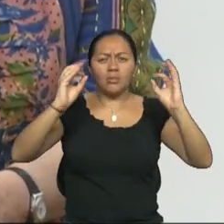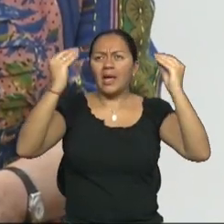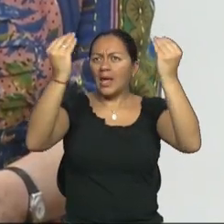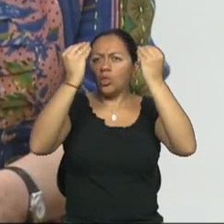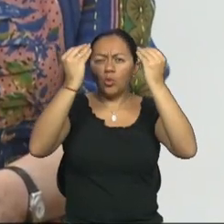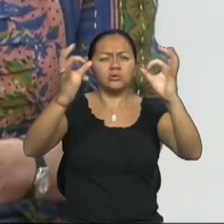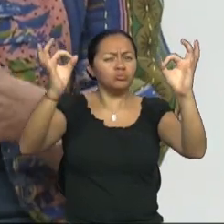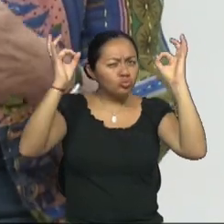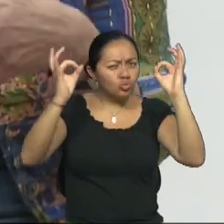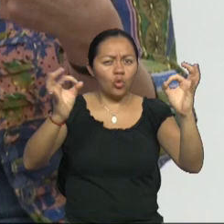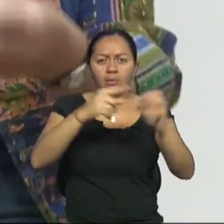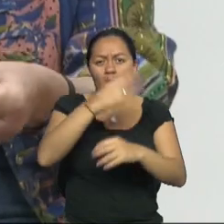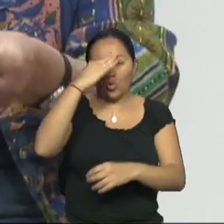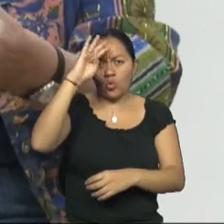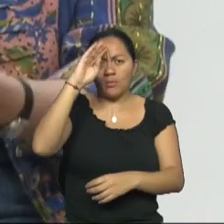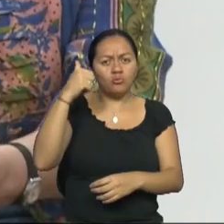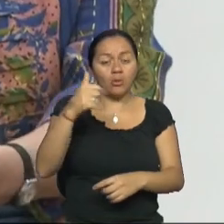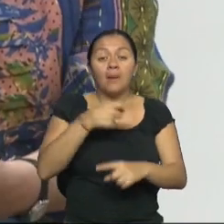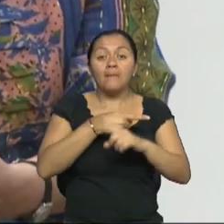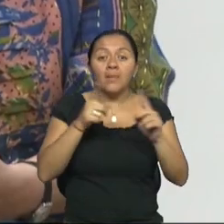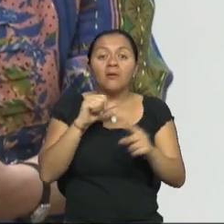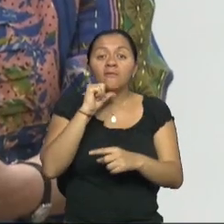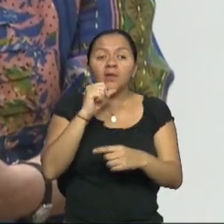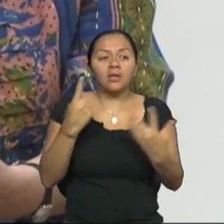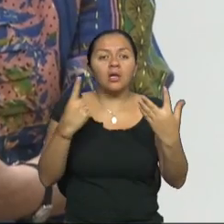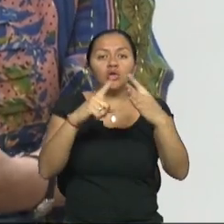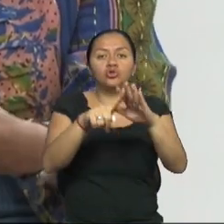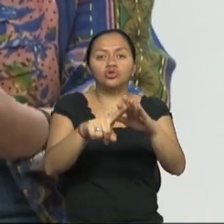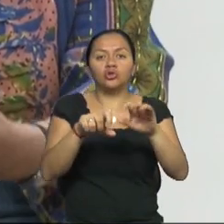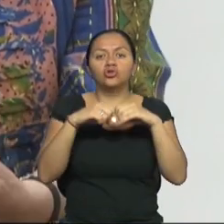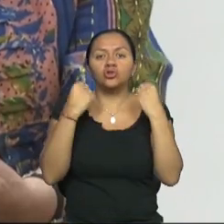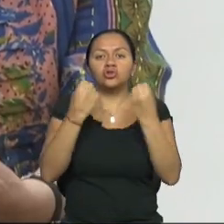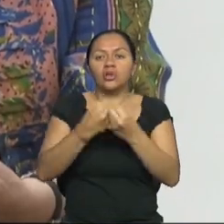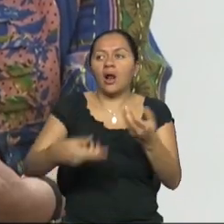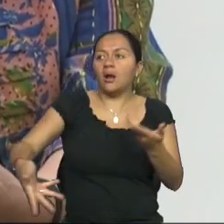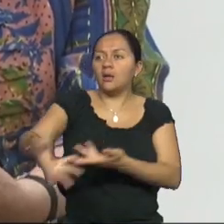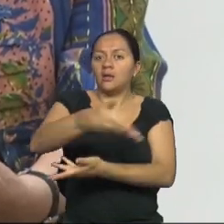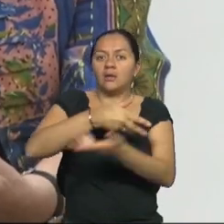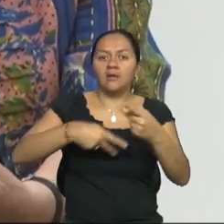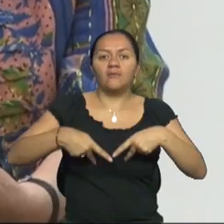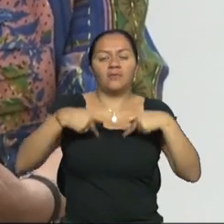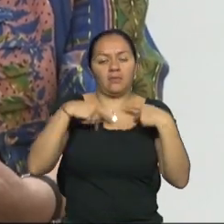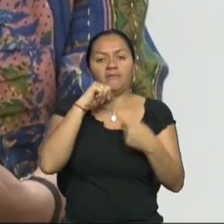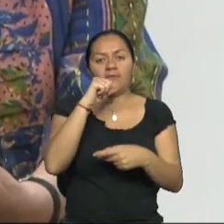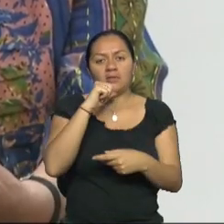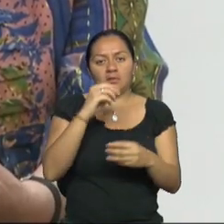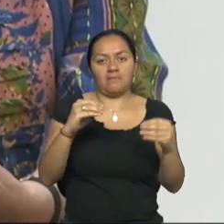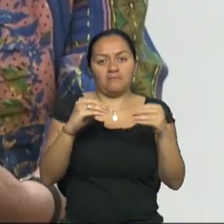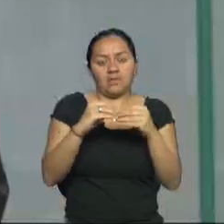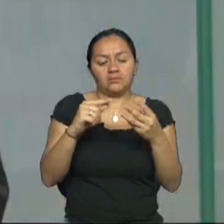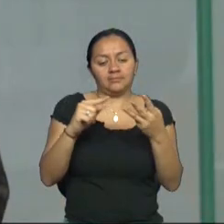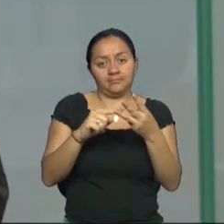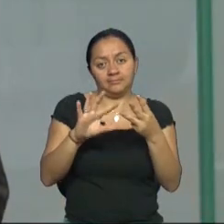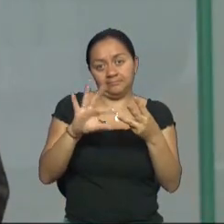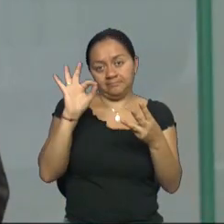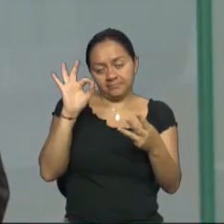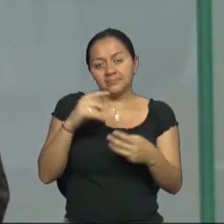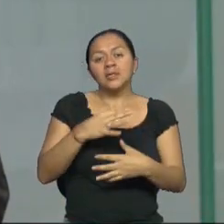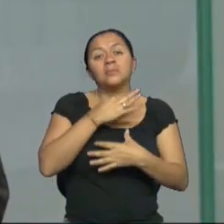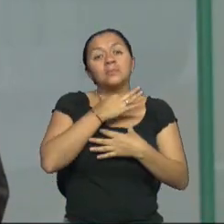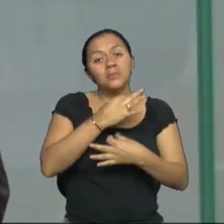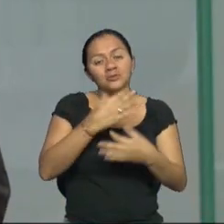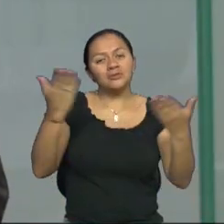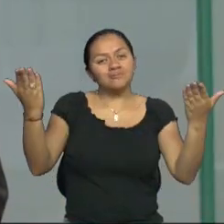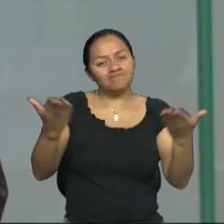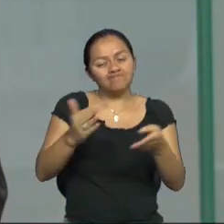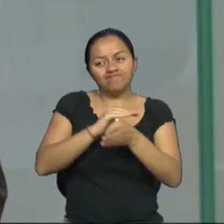también, claro, pero falta pues la inclusión pues a la vida diaria. A la vida diaria. Tenía un gusto haberte tenido aquí en Ecuador, gracias, y en